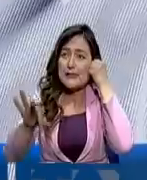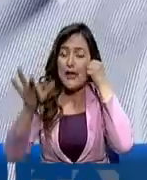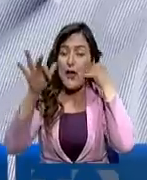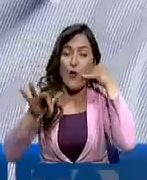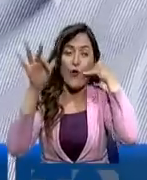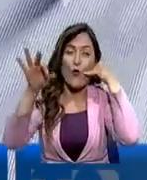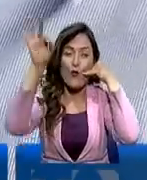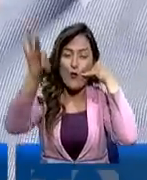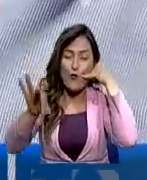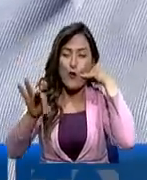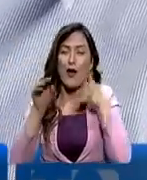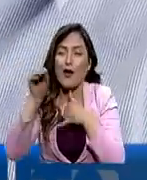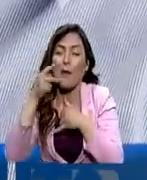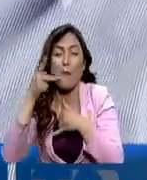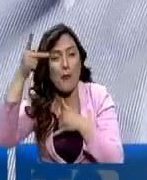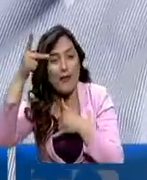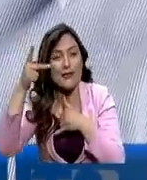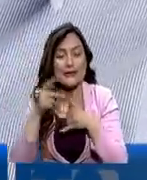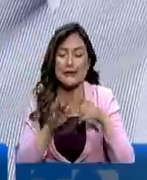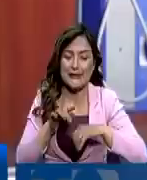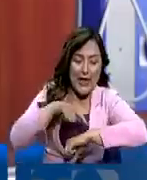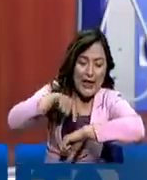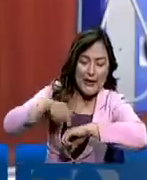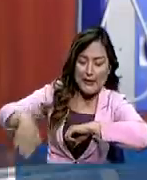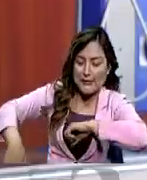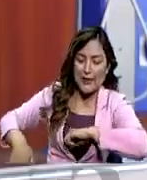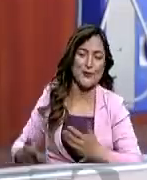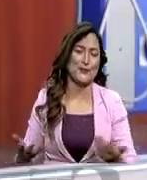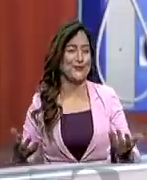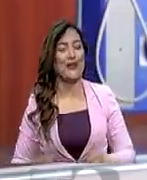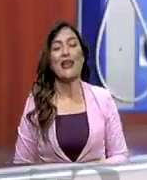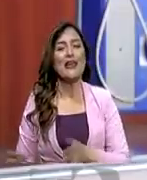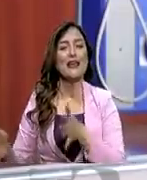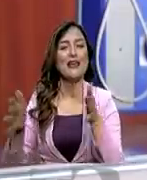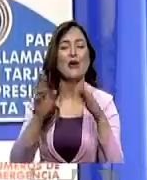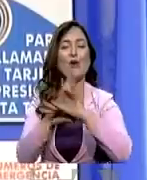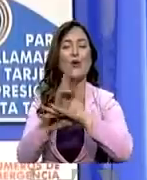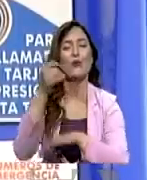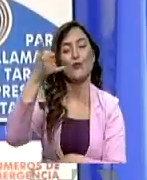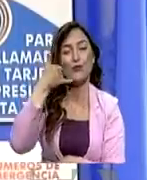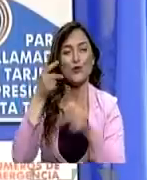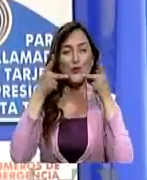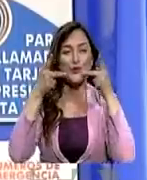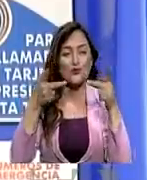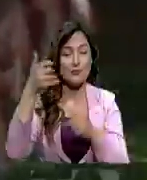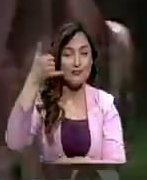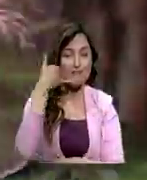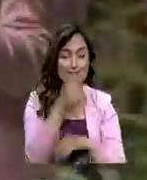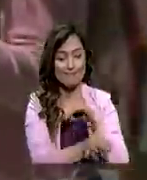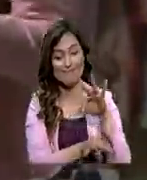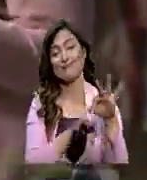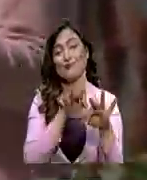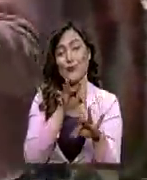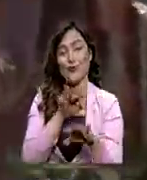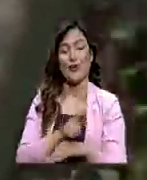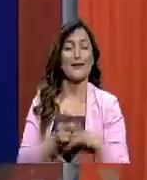si no, no podías avisar a tus papás que te ibas a demorar un poco más. El uso de los teléfonos públicos quedó atrás cuando el celular se convirtió en el rey